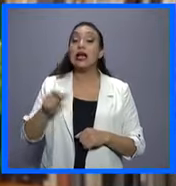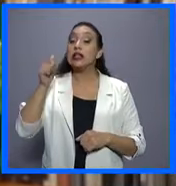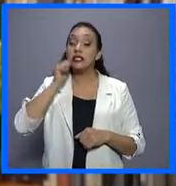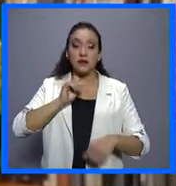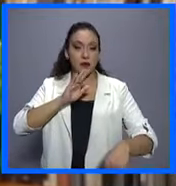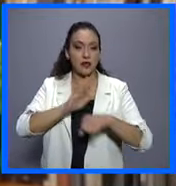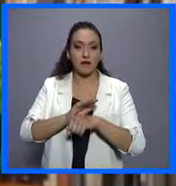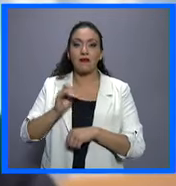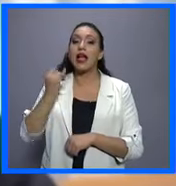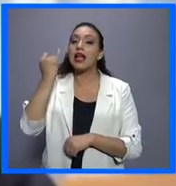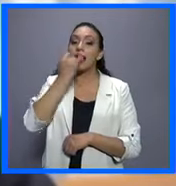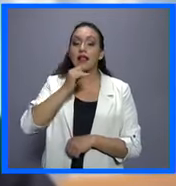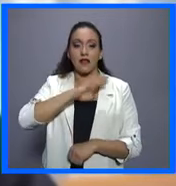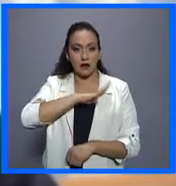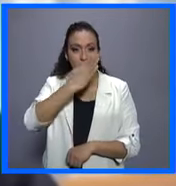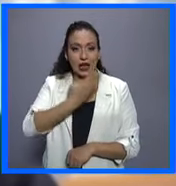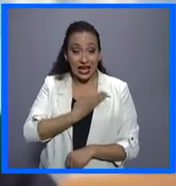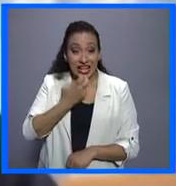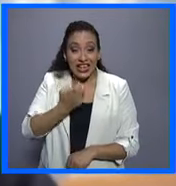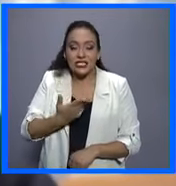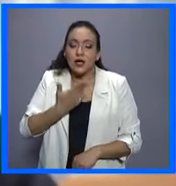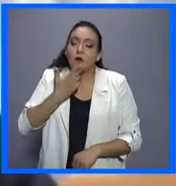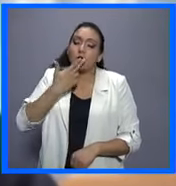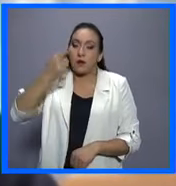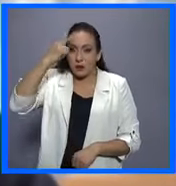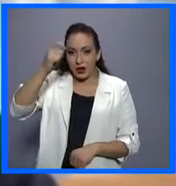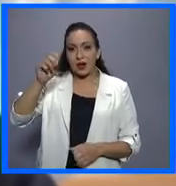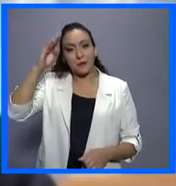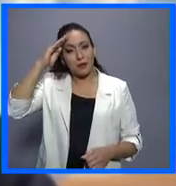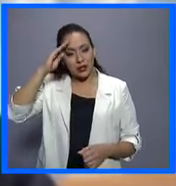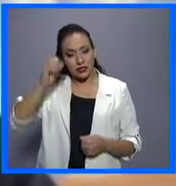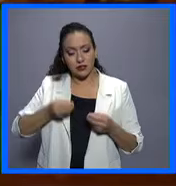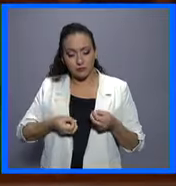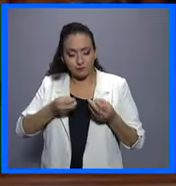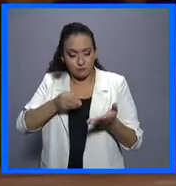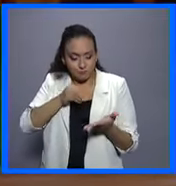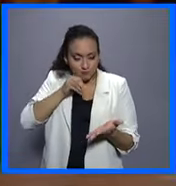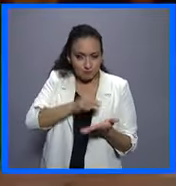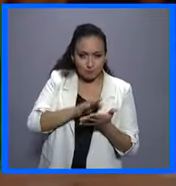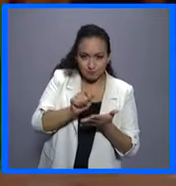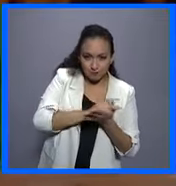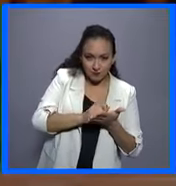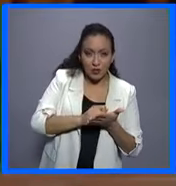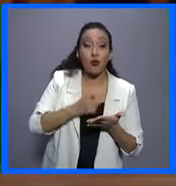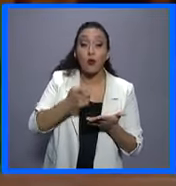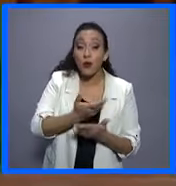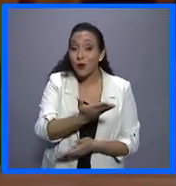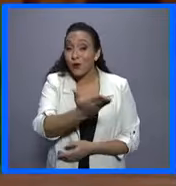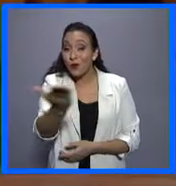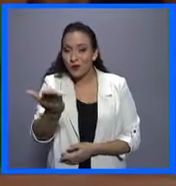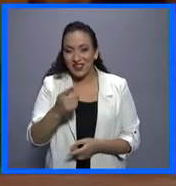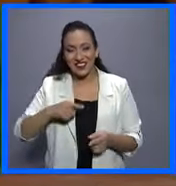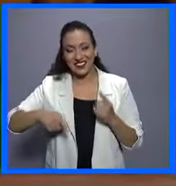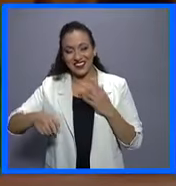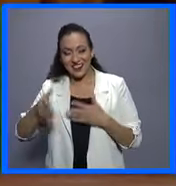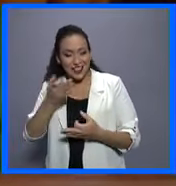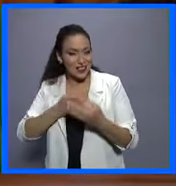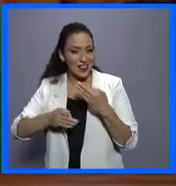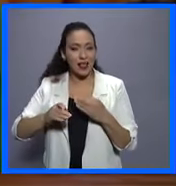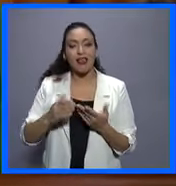del idioma español como vehículo de pensamiento cultural. Así, hace un llamado a la reconciliación plena